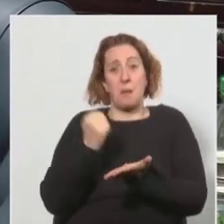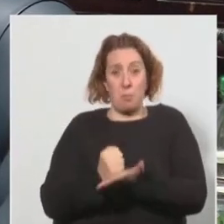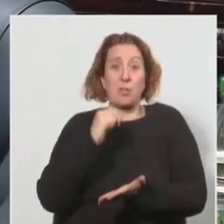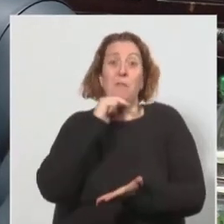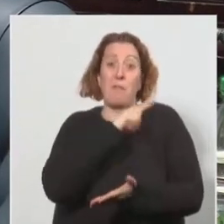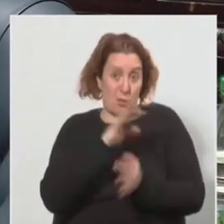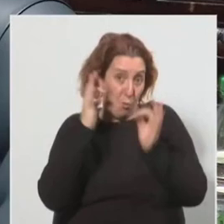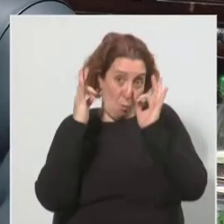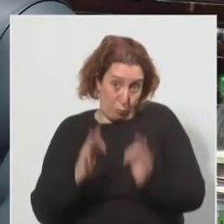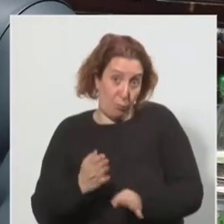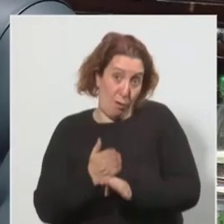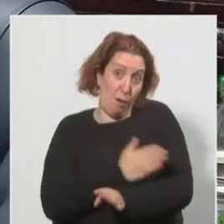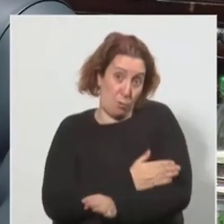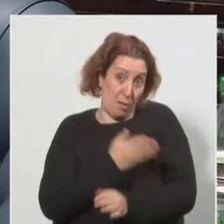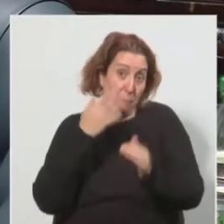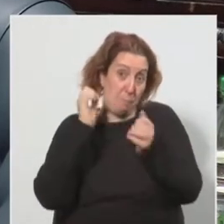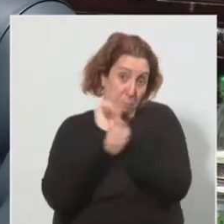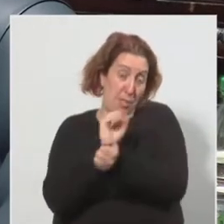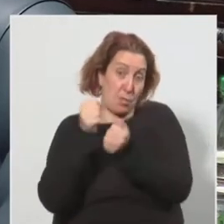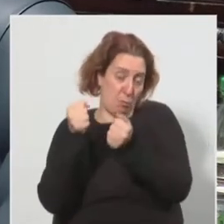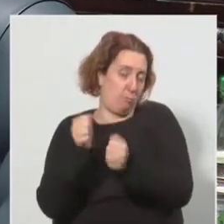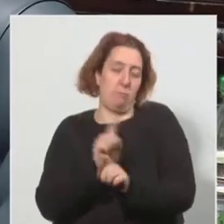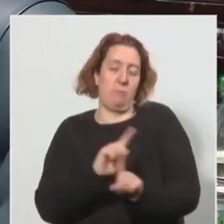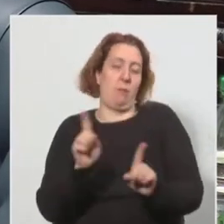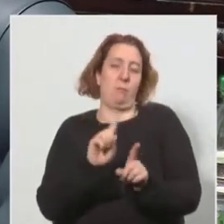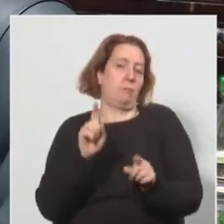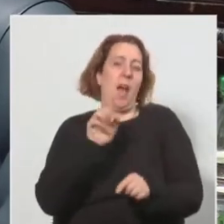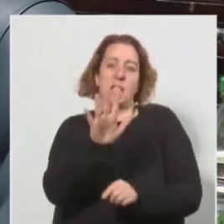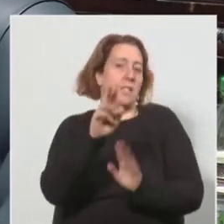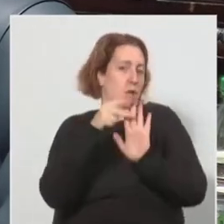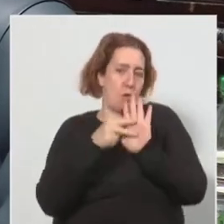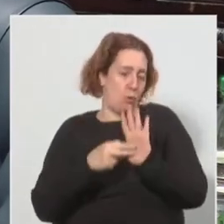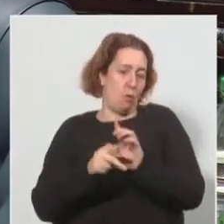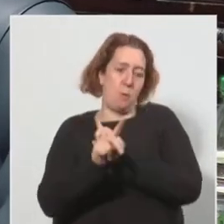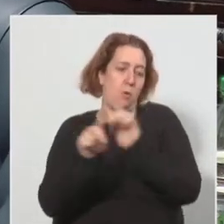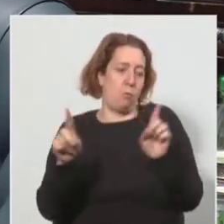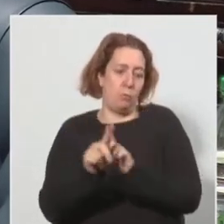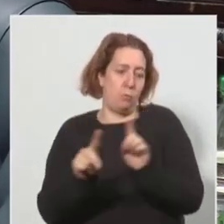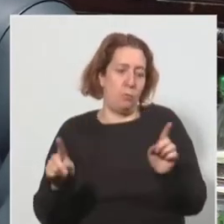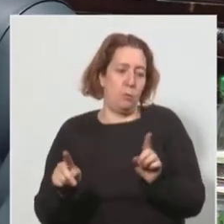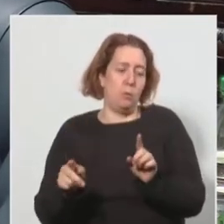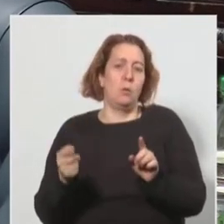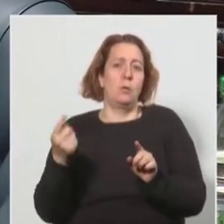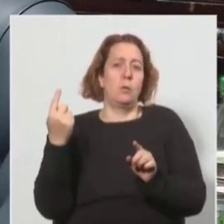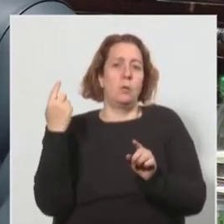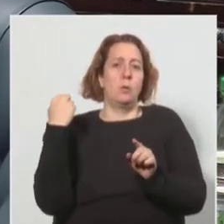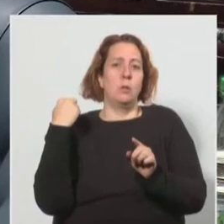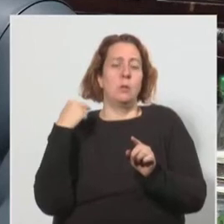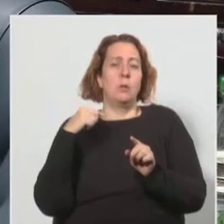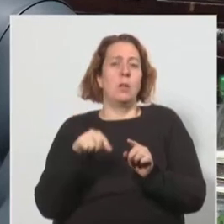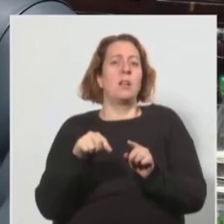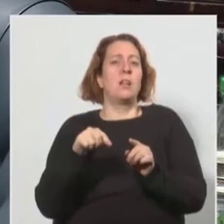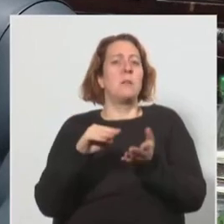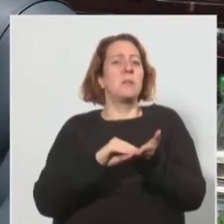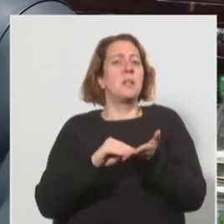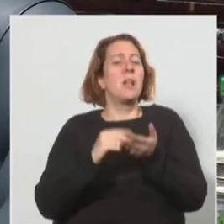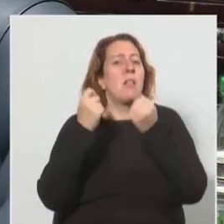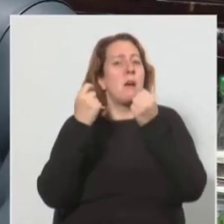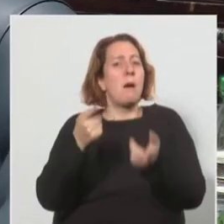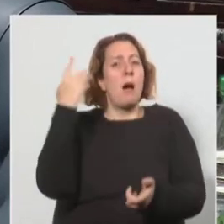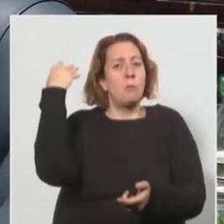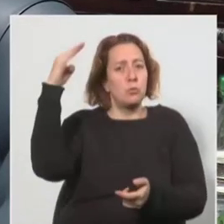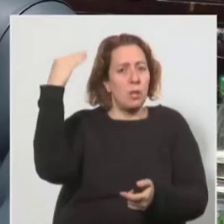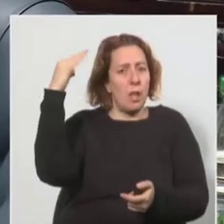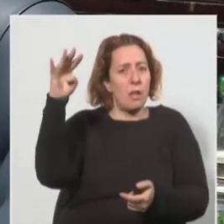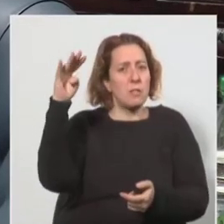falso, de ninguna manera. No obligaba. La reglamentación le daba a las